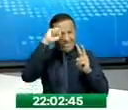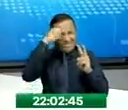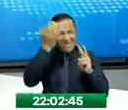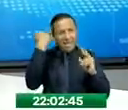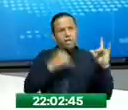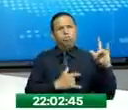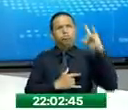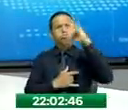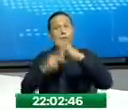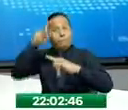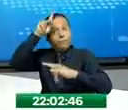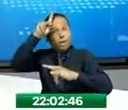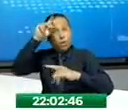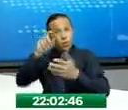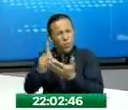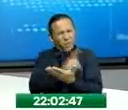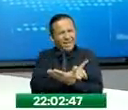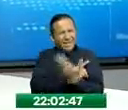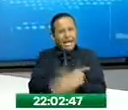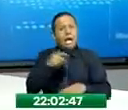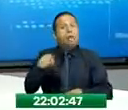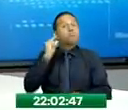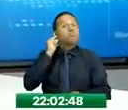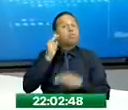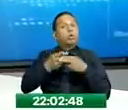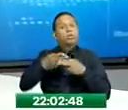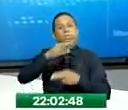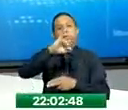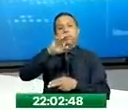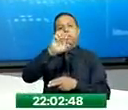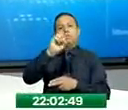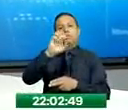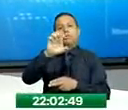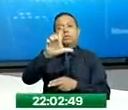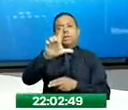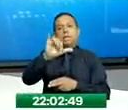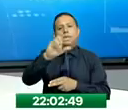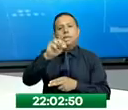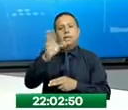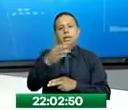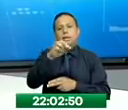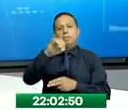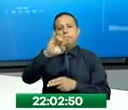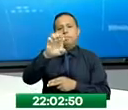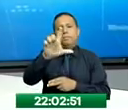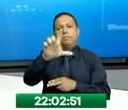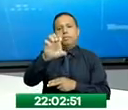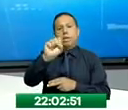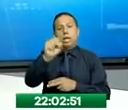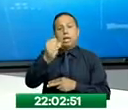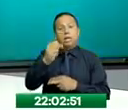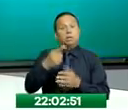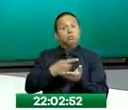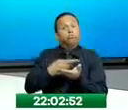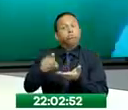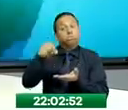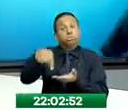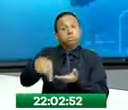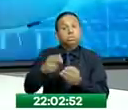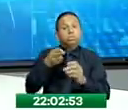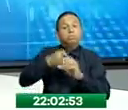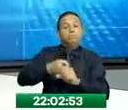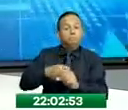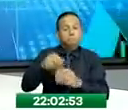peruano hace una semana jocelyn yeles comparecerá este viernes a la audiencia de formulación de cargos por el supuesto delito de fraude